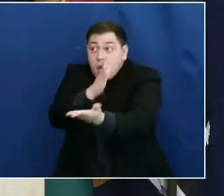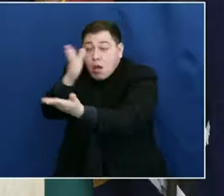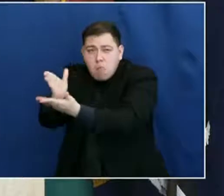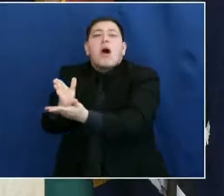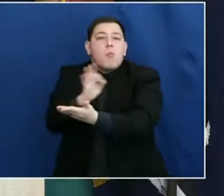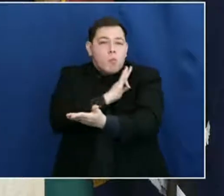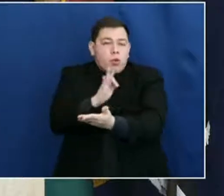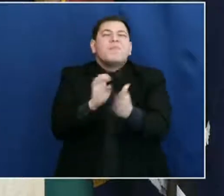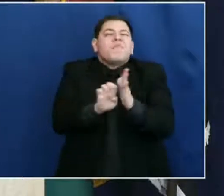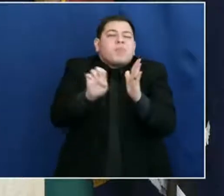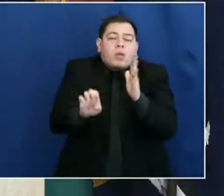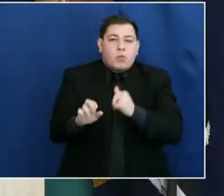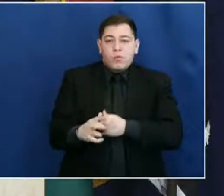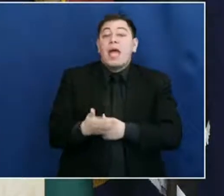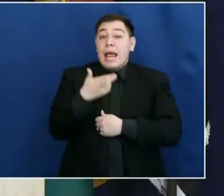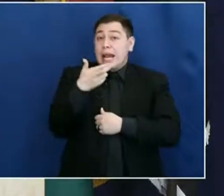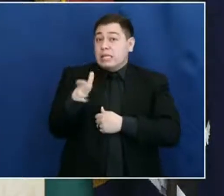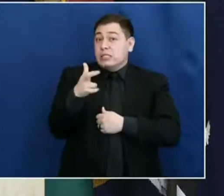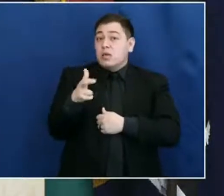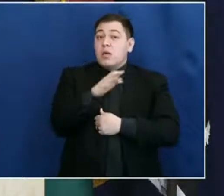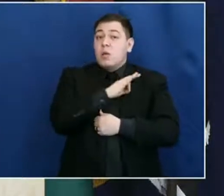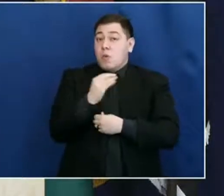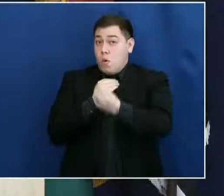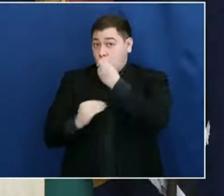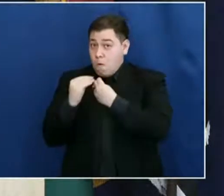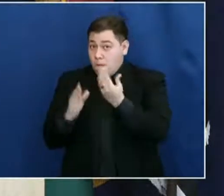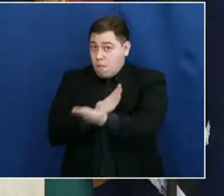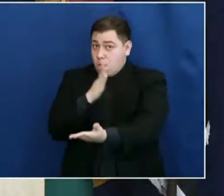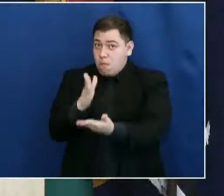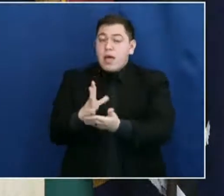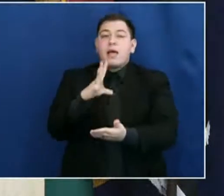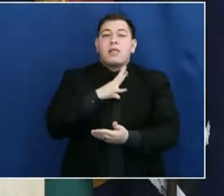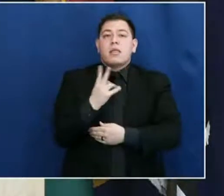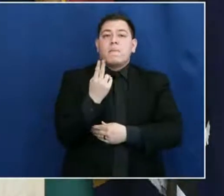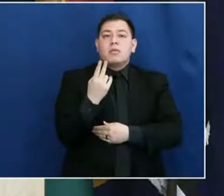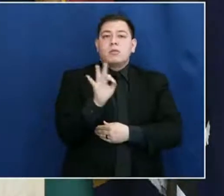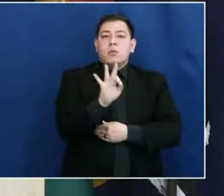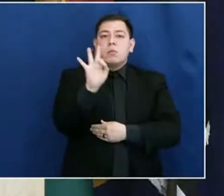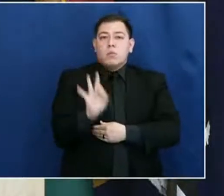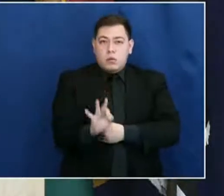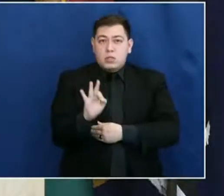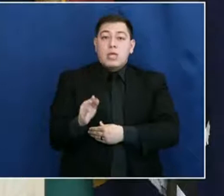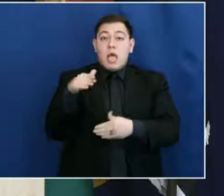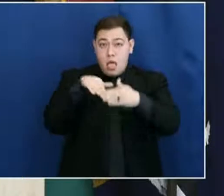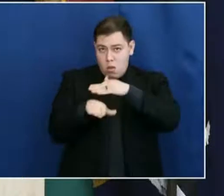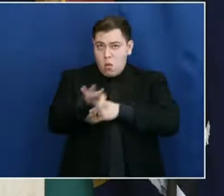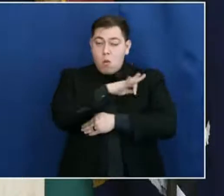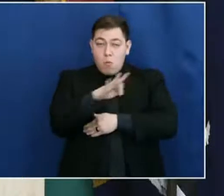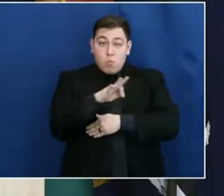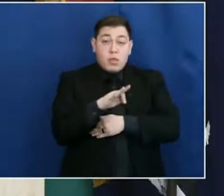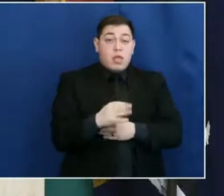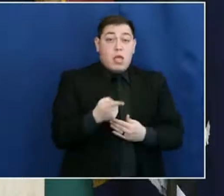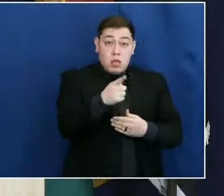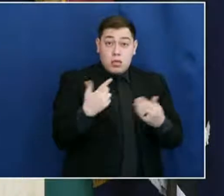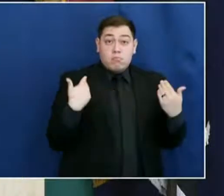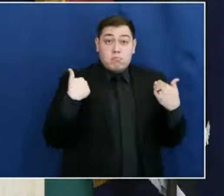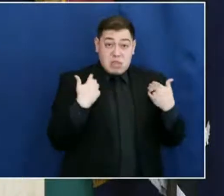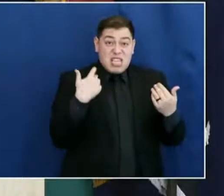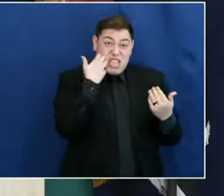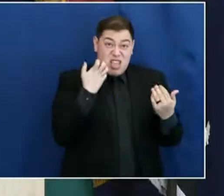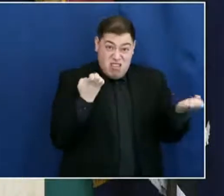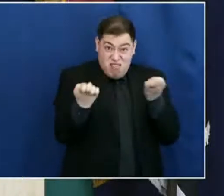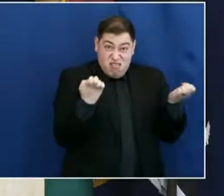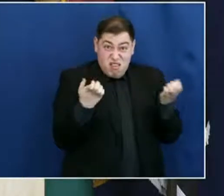restaurantes están reabriendo con el 25% de comedor interior, gimnasios con un 10% de su